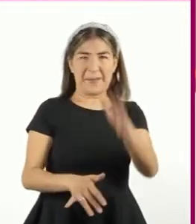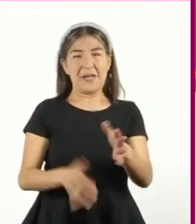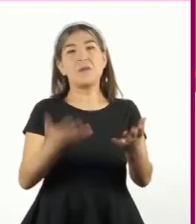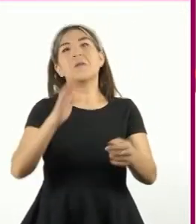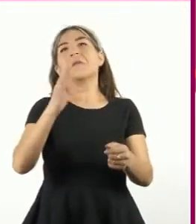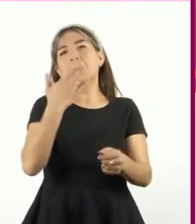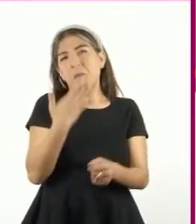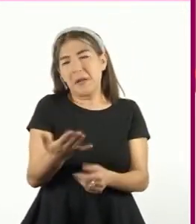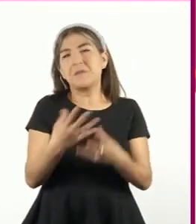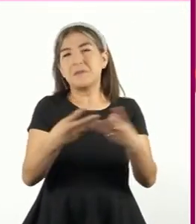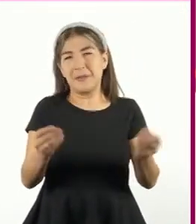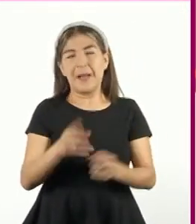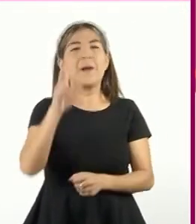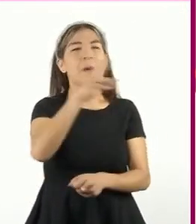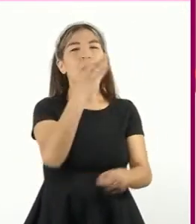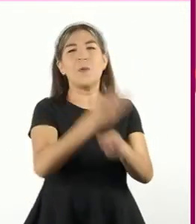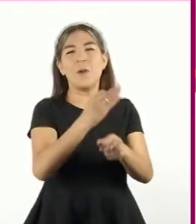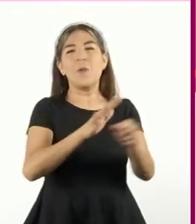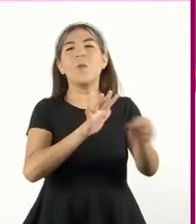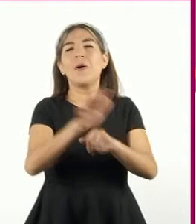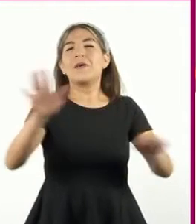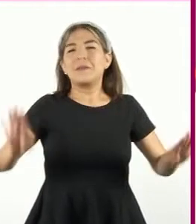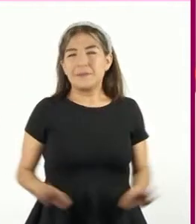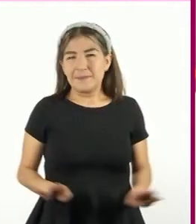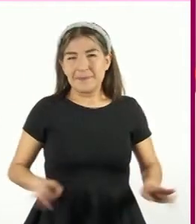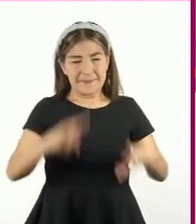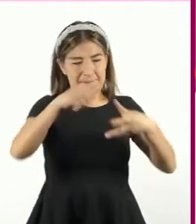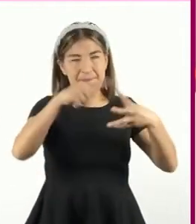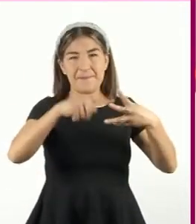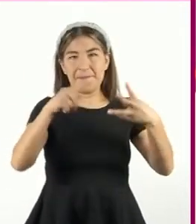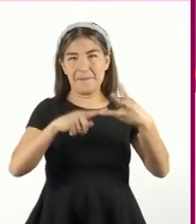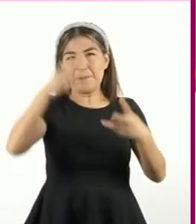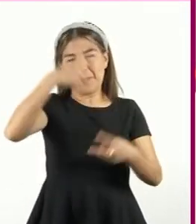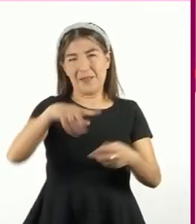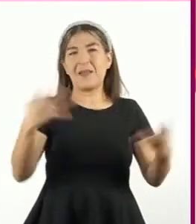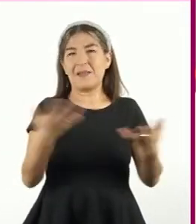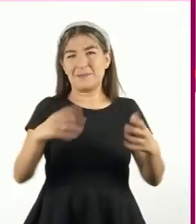si recordamos algunas de las características de estos modos de actuar?